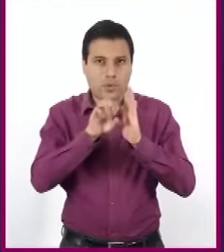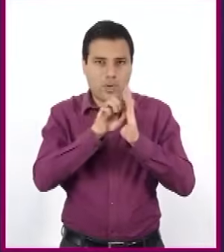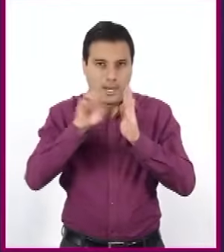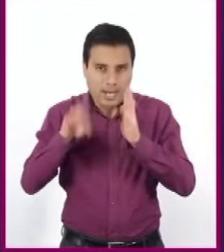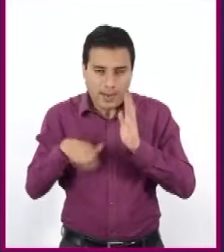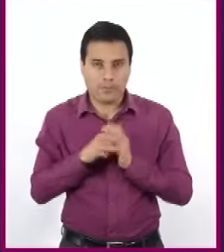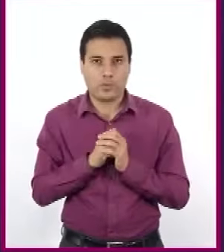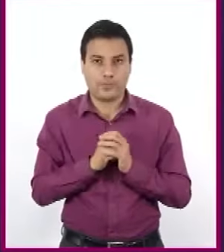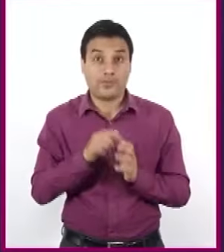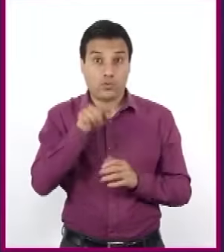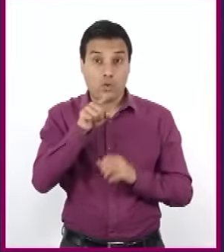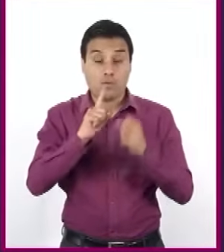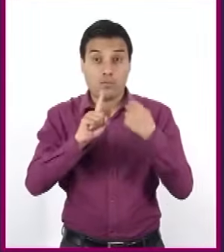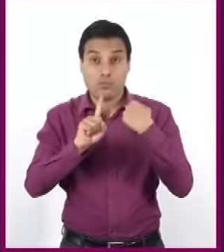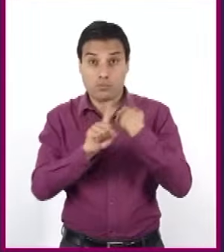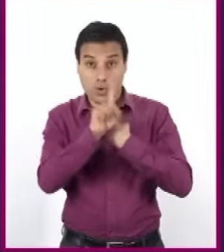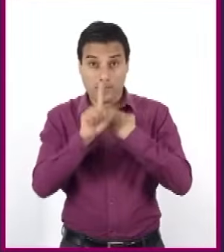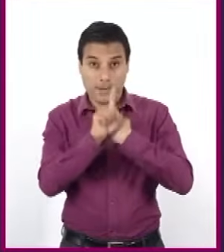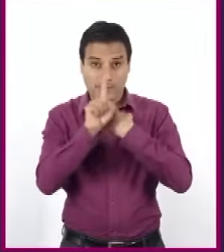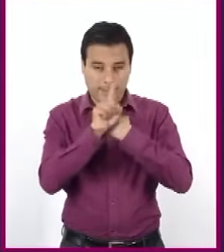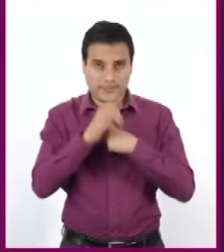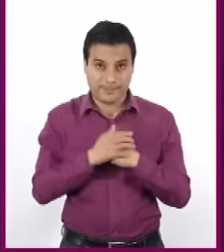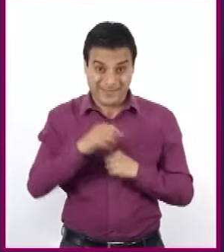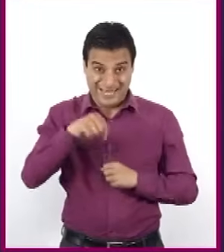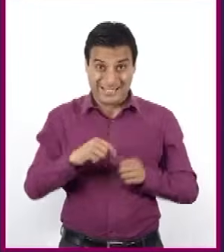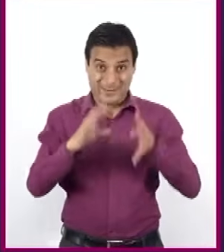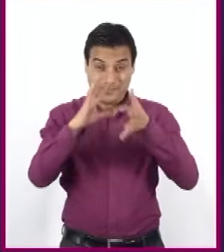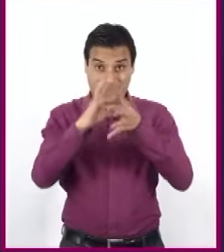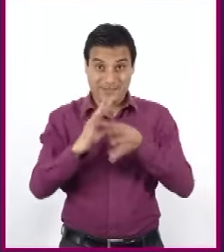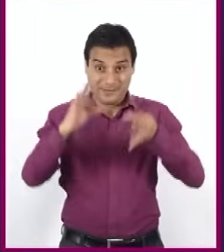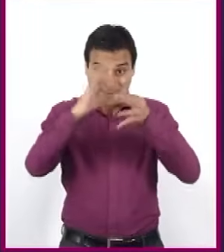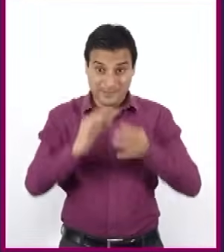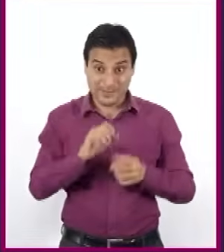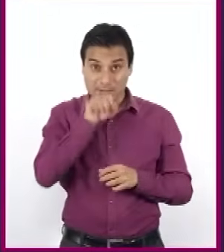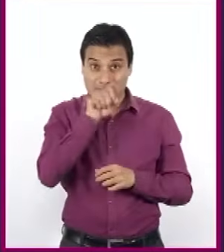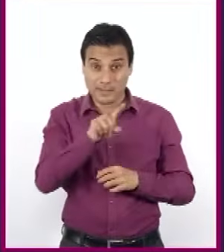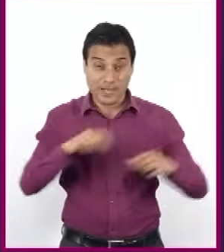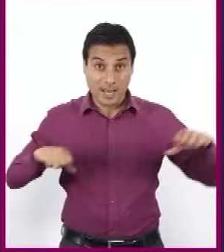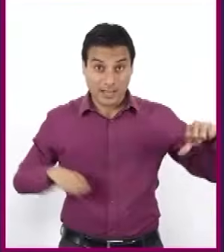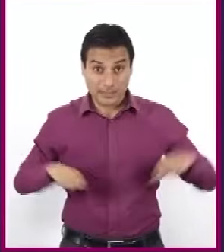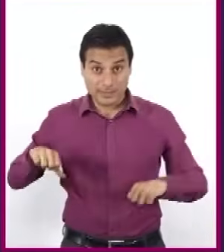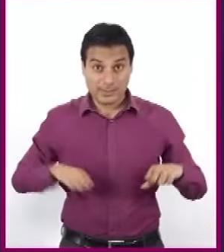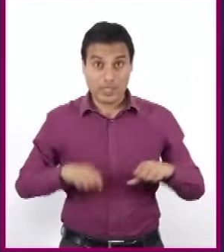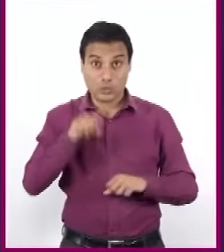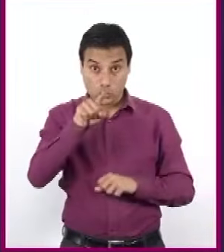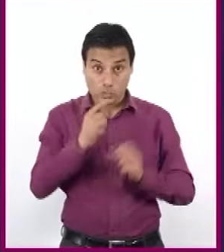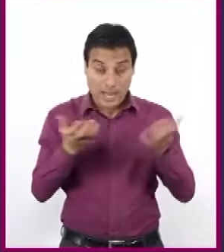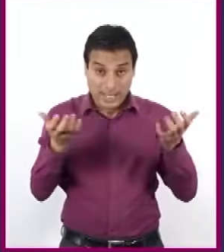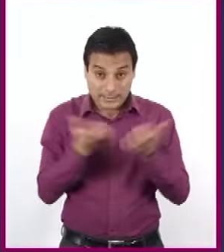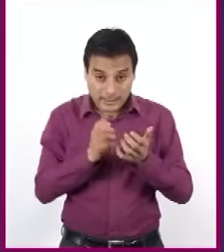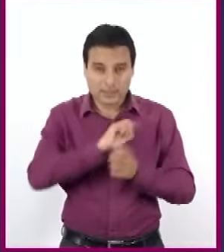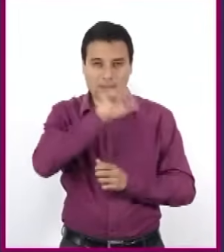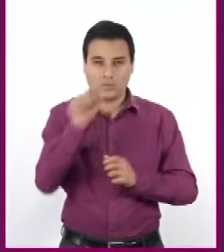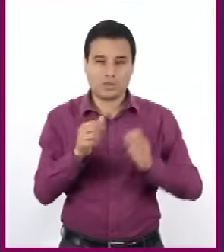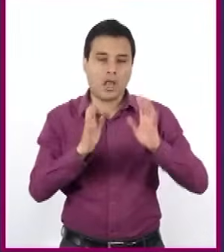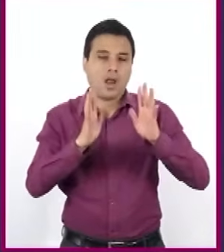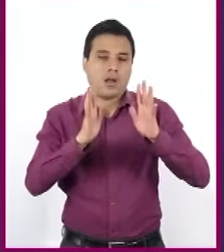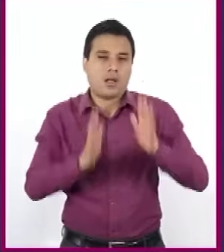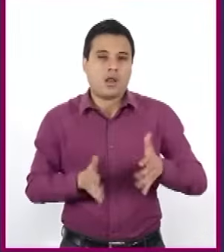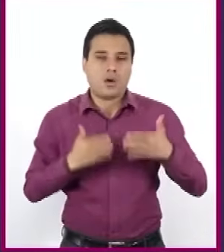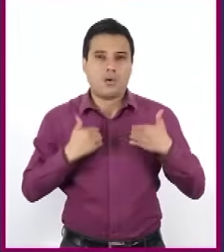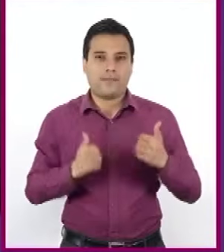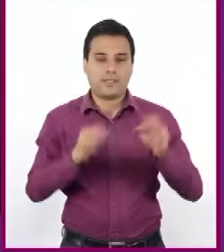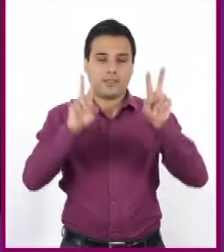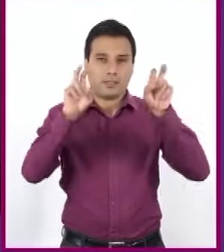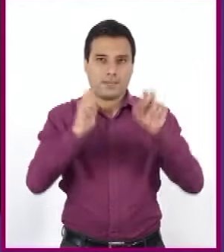los problemas que se presentarán y al resolver la actividad que más adelante les propondremos. ¿Sabían